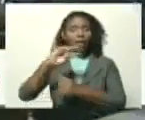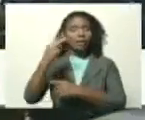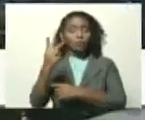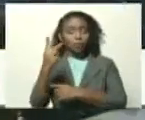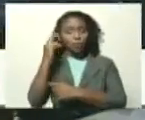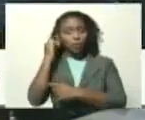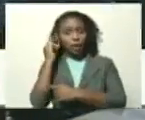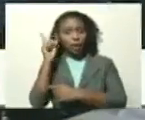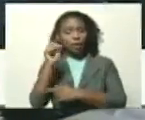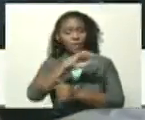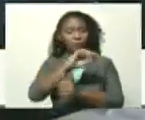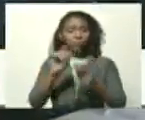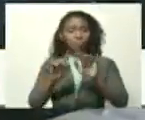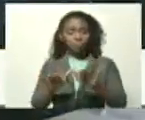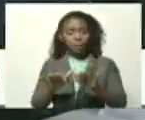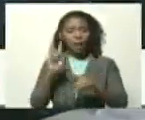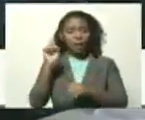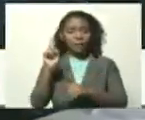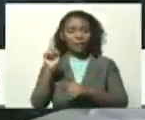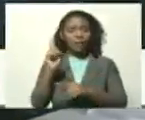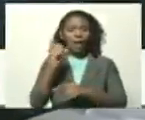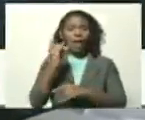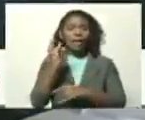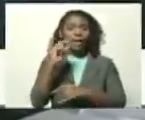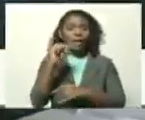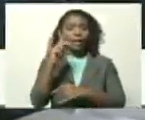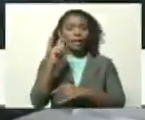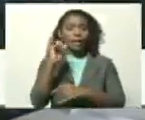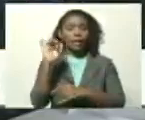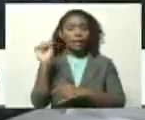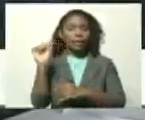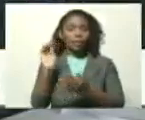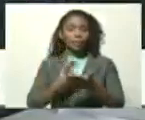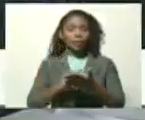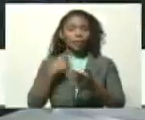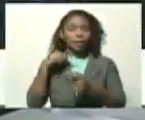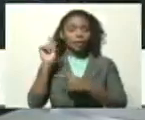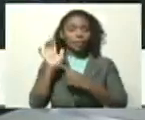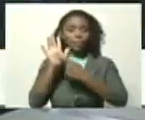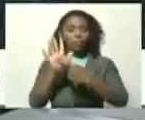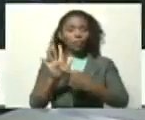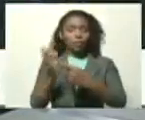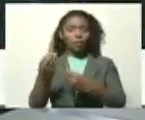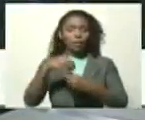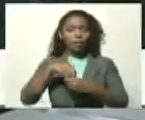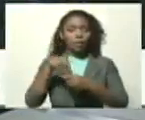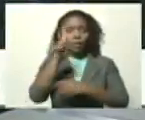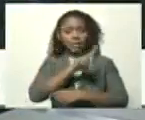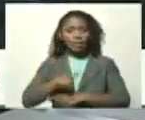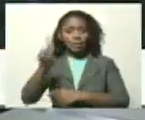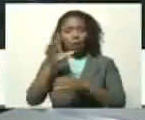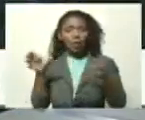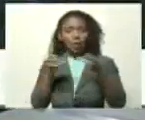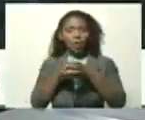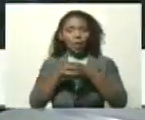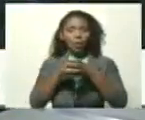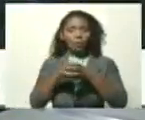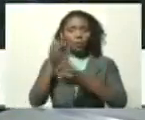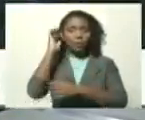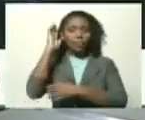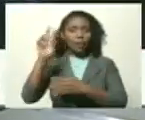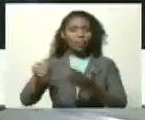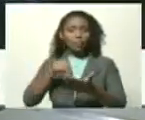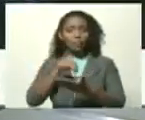está establecido en los espacios que tienen designados acá dentro del hemiciclo de sesiones del Palacio Federal